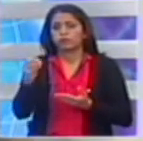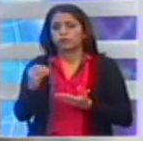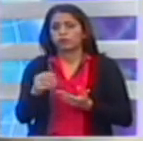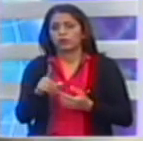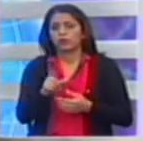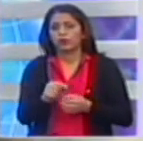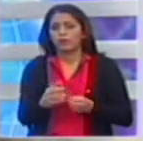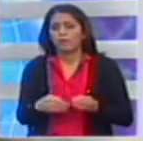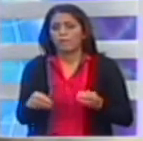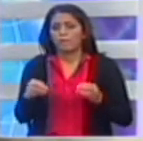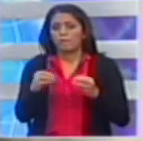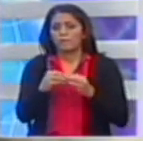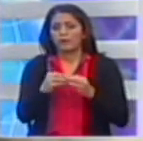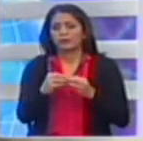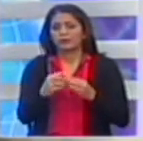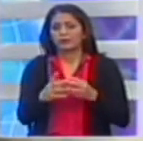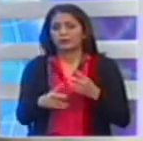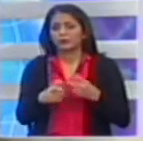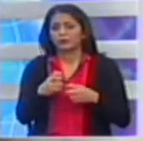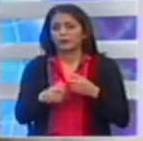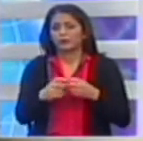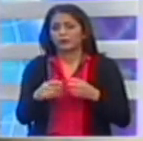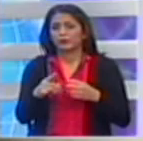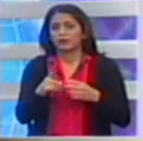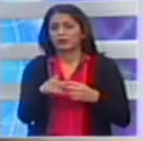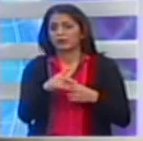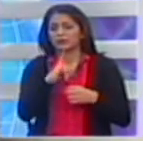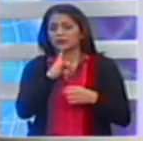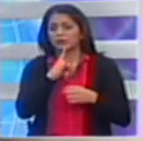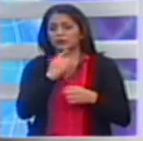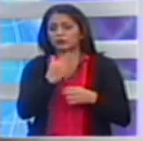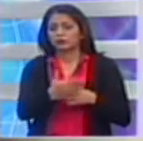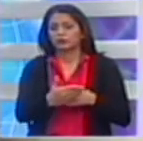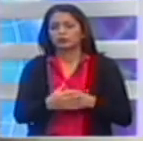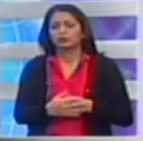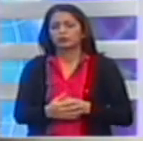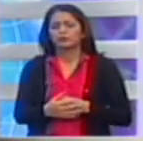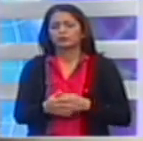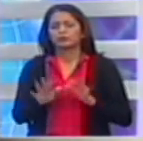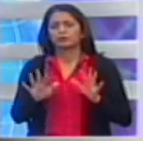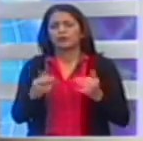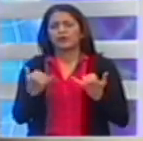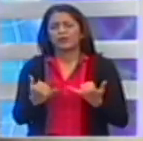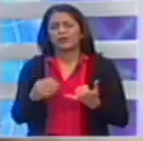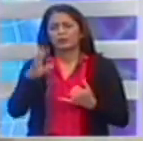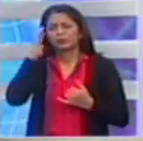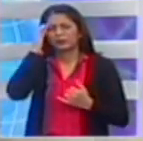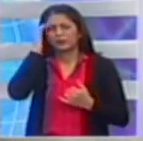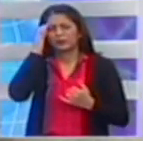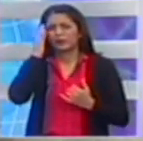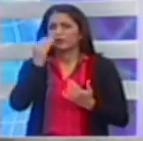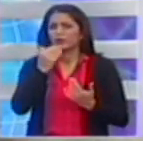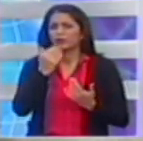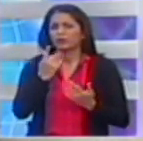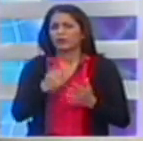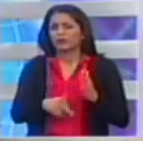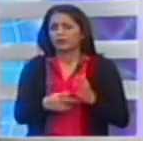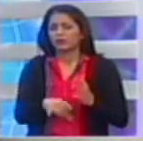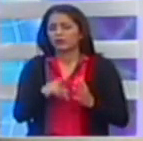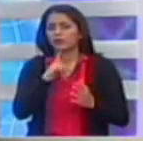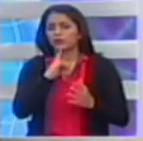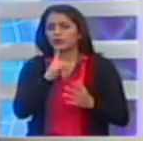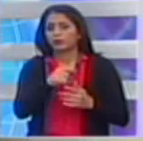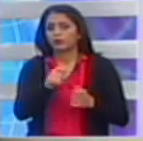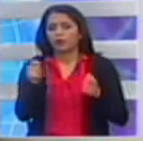estatus con Estados Unidos. Y se me viene aquí una inquietud en torno a lo que está sucediendo en los Estados Unidos, la